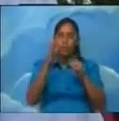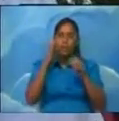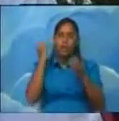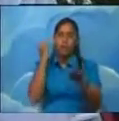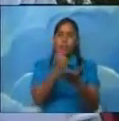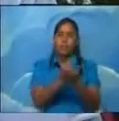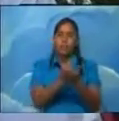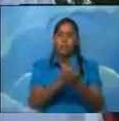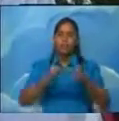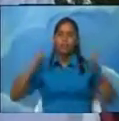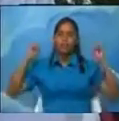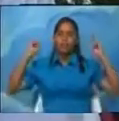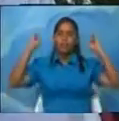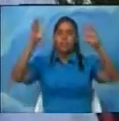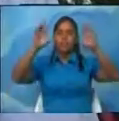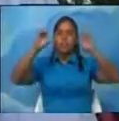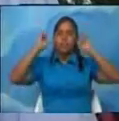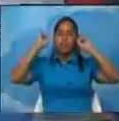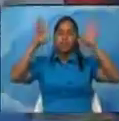te bendiga y Dios te guarde.